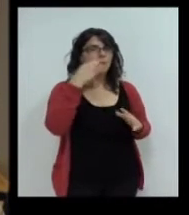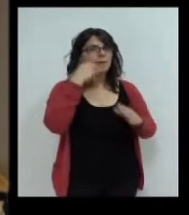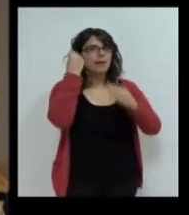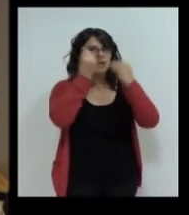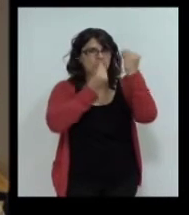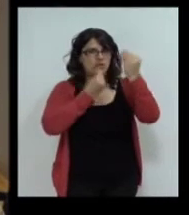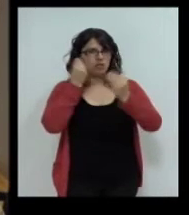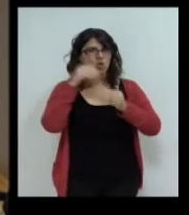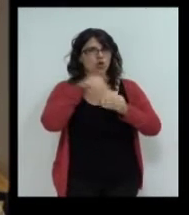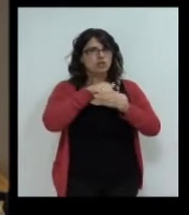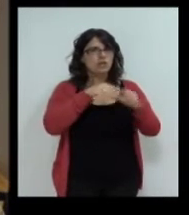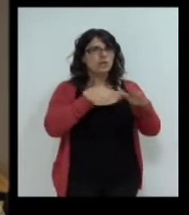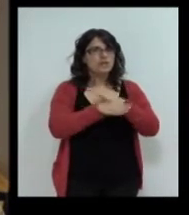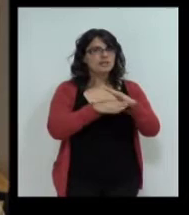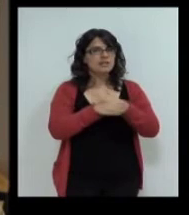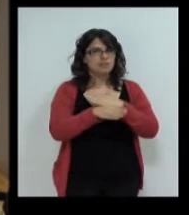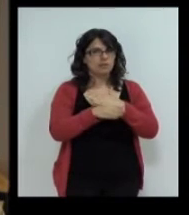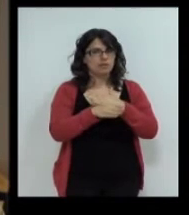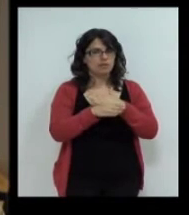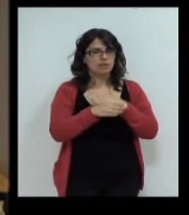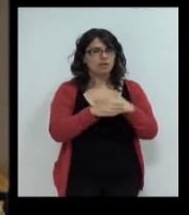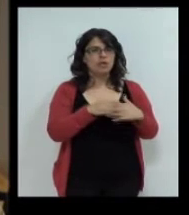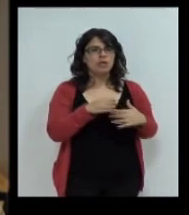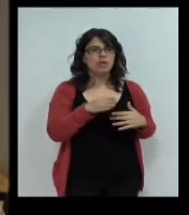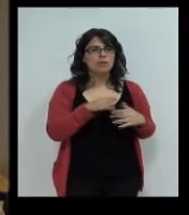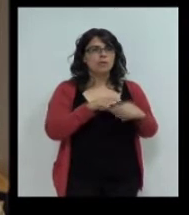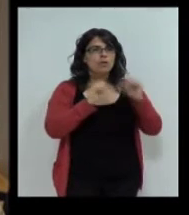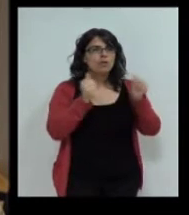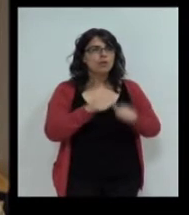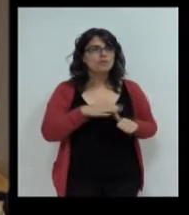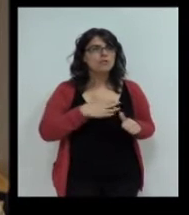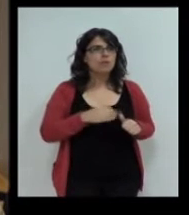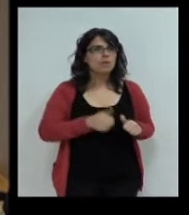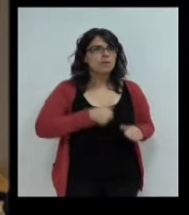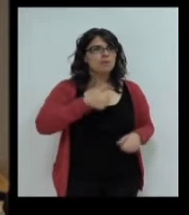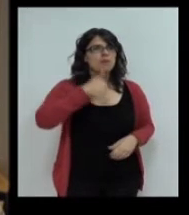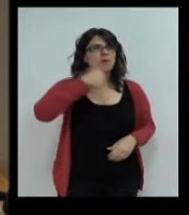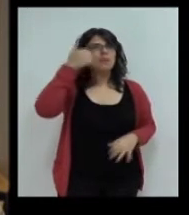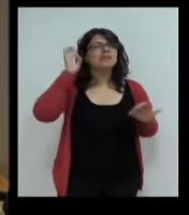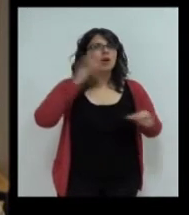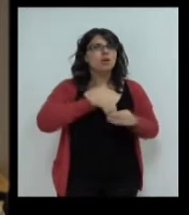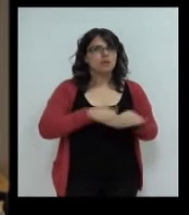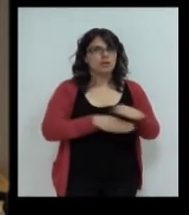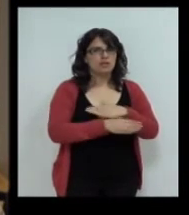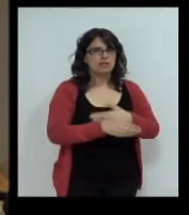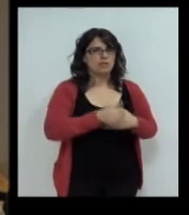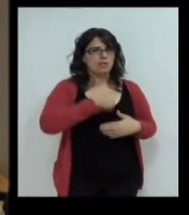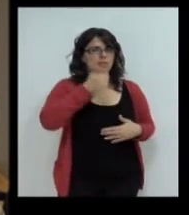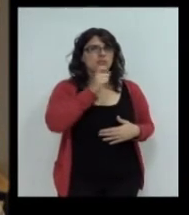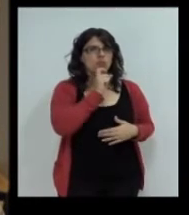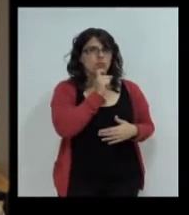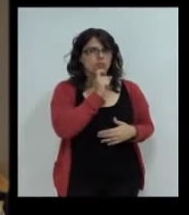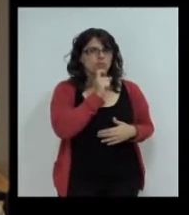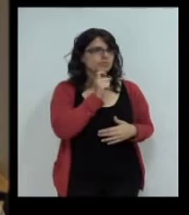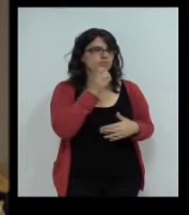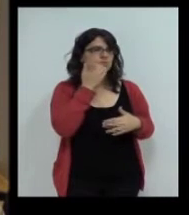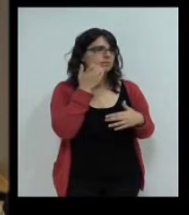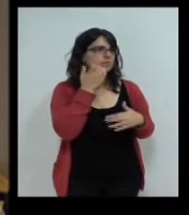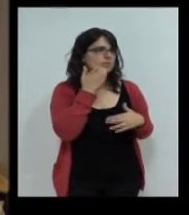reflexión de cómo podemos hacer cada vez más contenidos accesibles. Pues bueno, pues por la vía a lo mejor